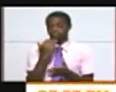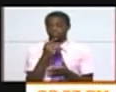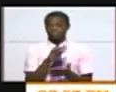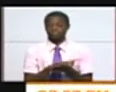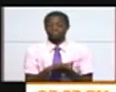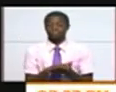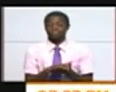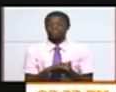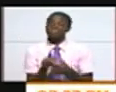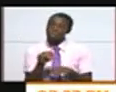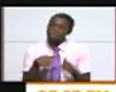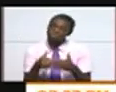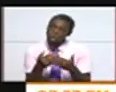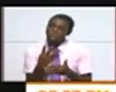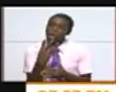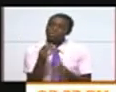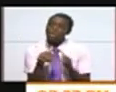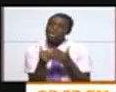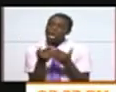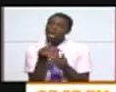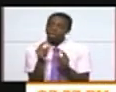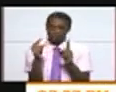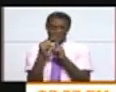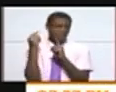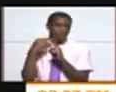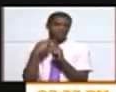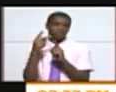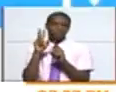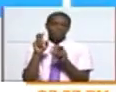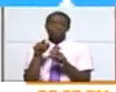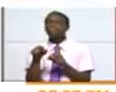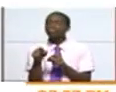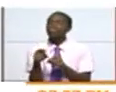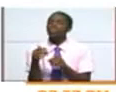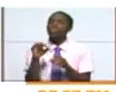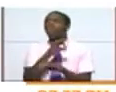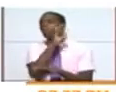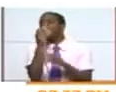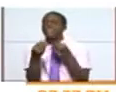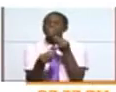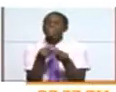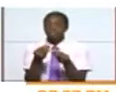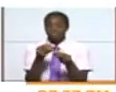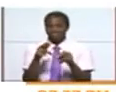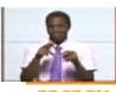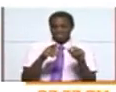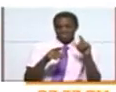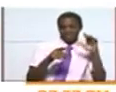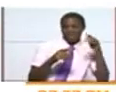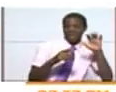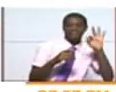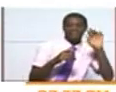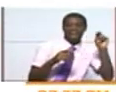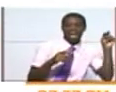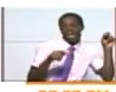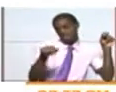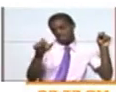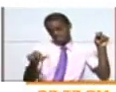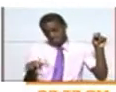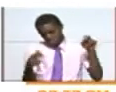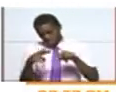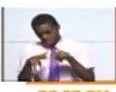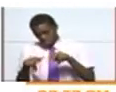4. ¿A las 4 de la mañana? Ajá. Ajá, ¿y qué hiciste en el día? Cuéntame. Te comí, te vestí y